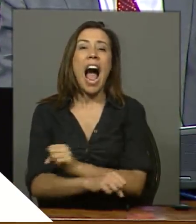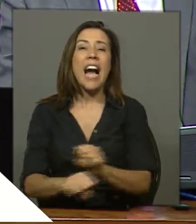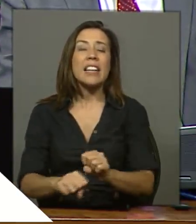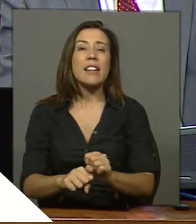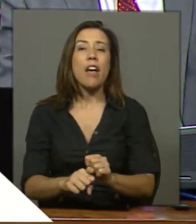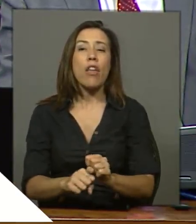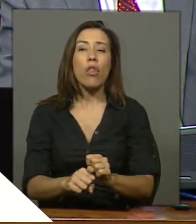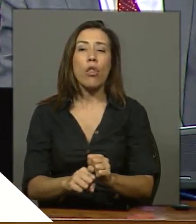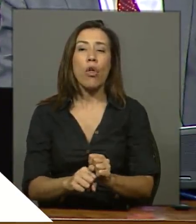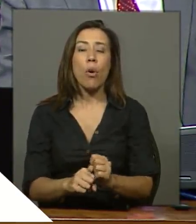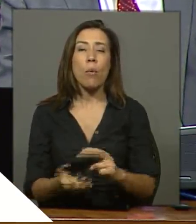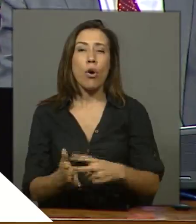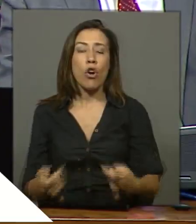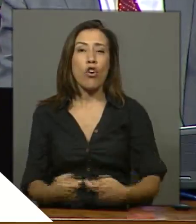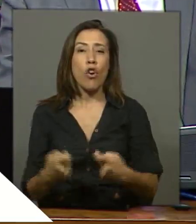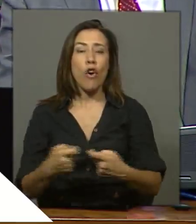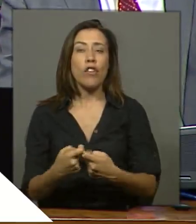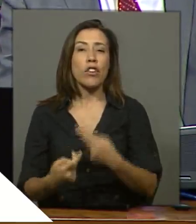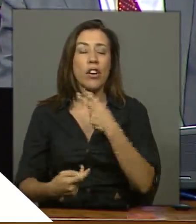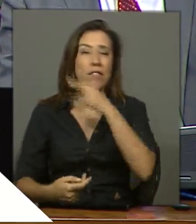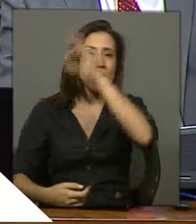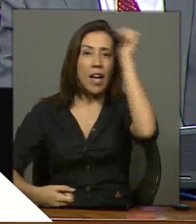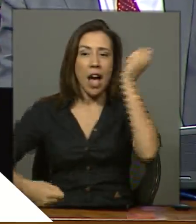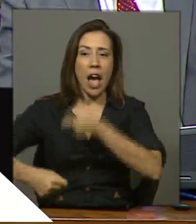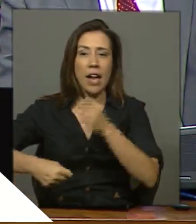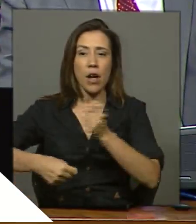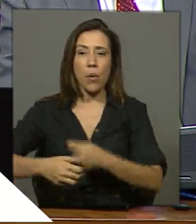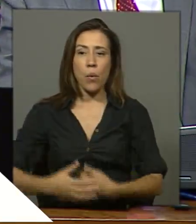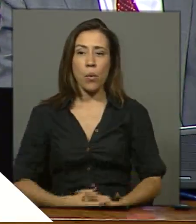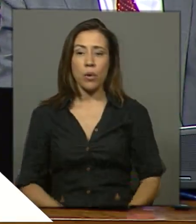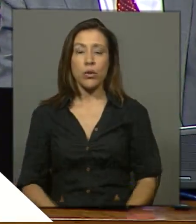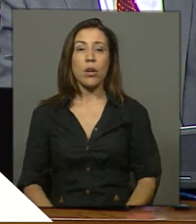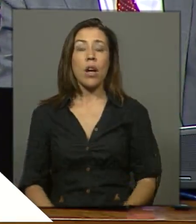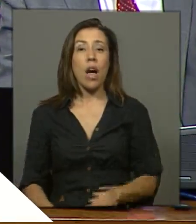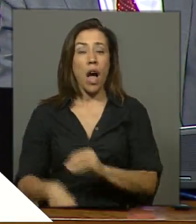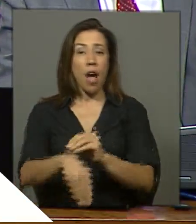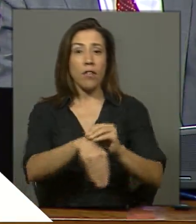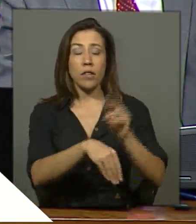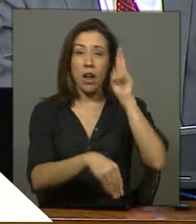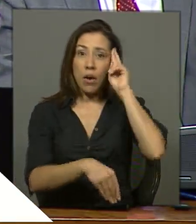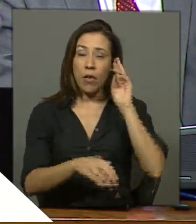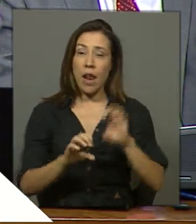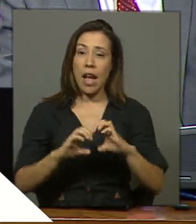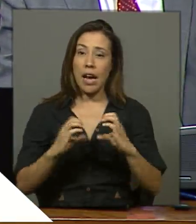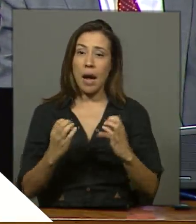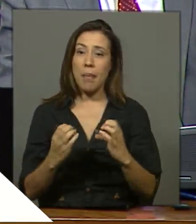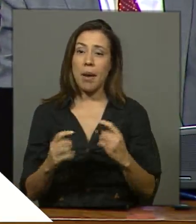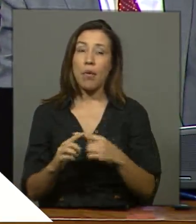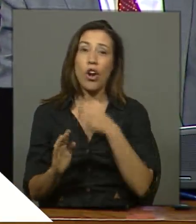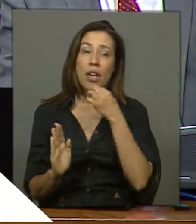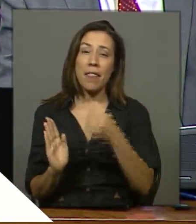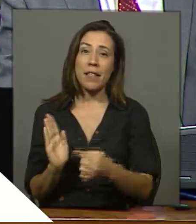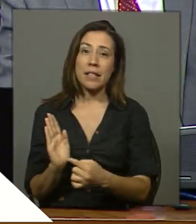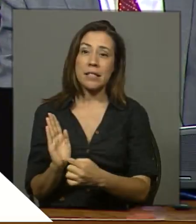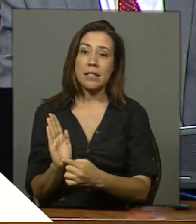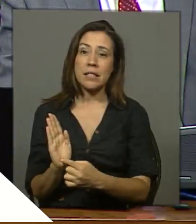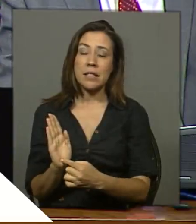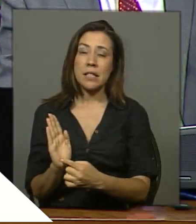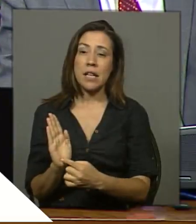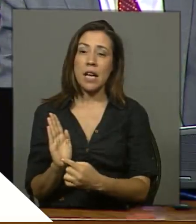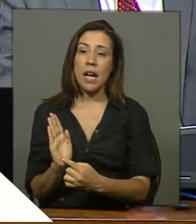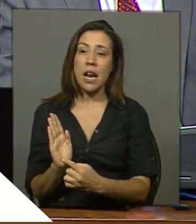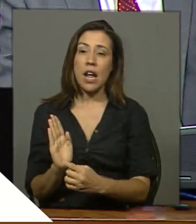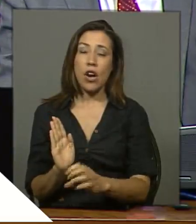relación al conflicto que se vive en la araucanía recuerdo a la honorable cámara que en virtud de lo dispuesto en la disposición